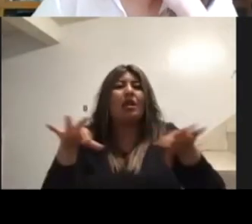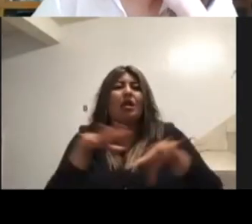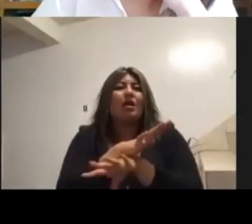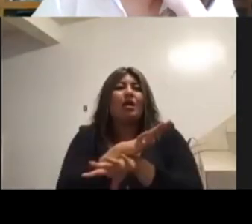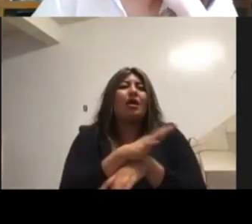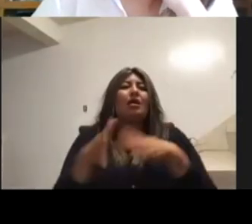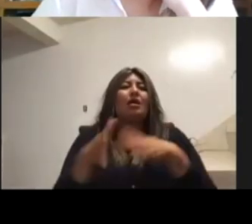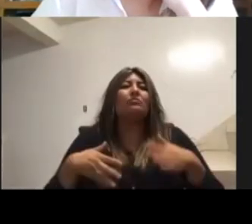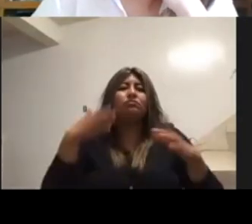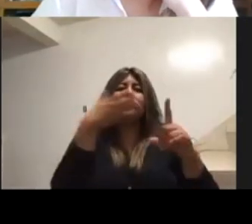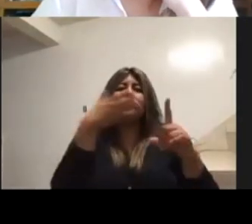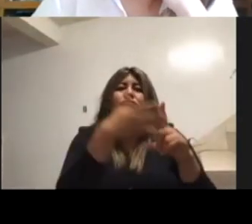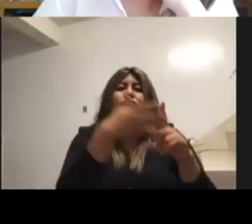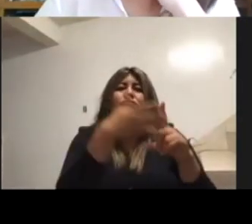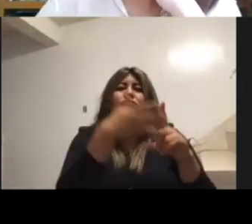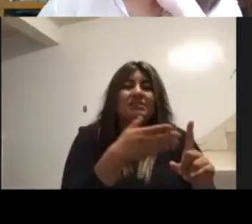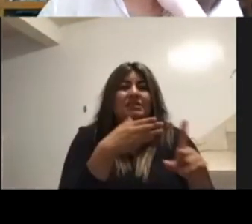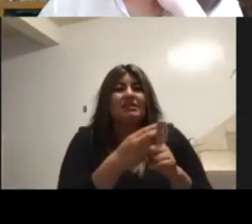Chiapas, en Oaxaca,